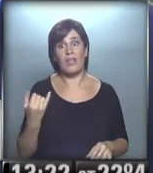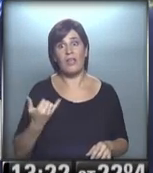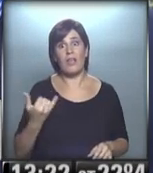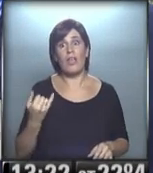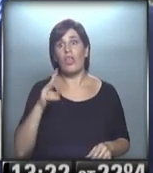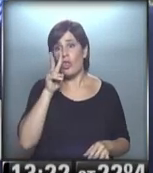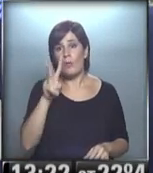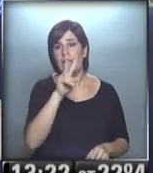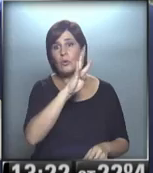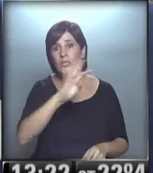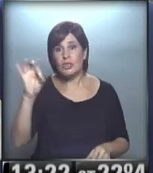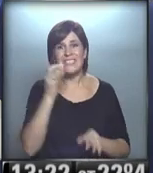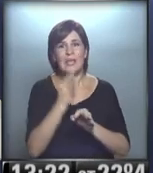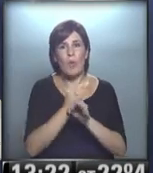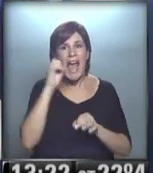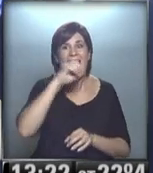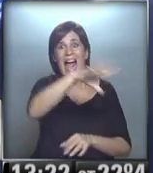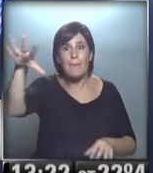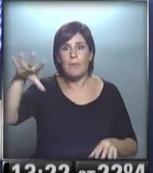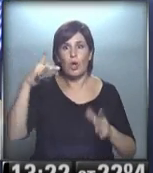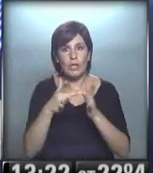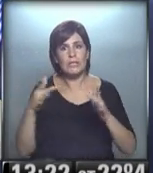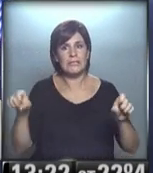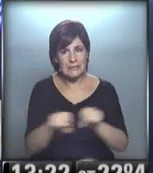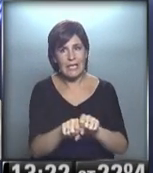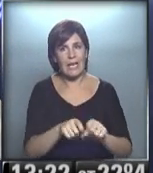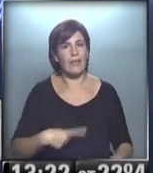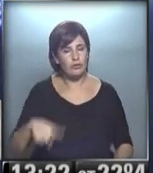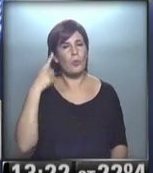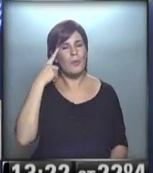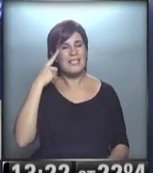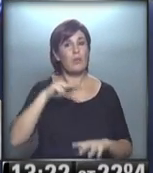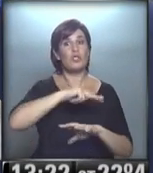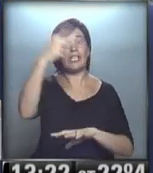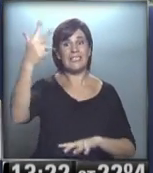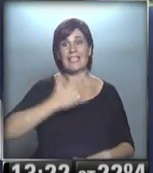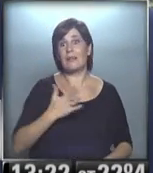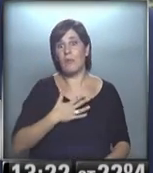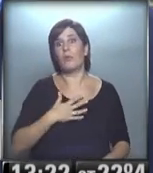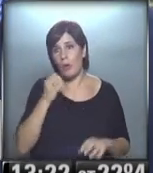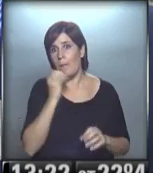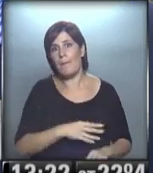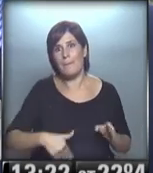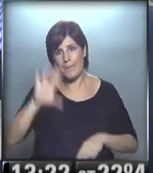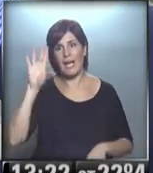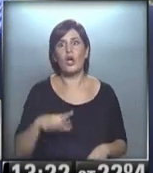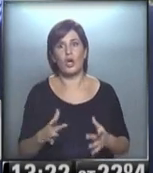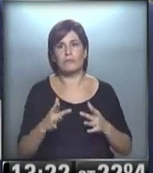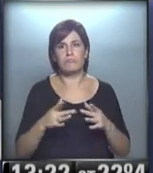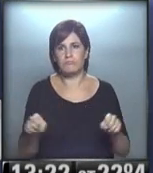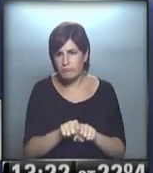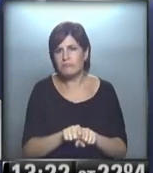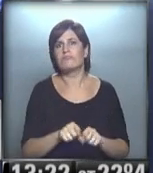internet y estamos con esto maximizando la conectividad no también esto sirve